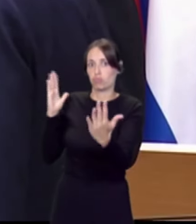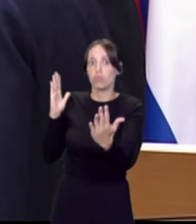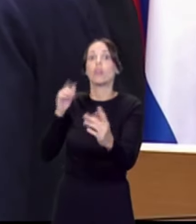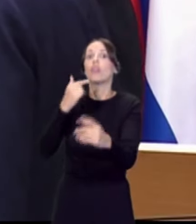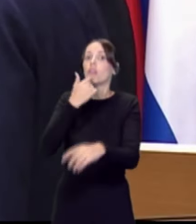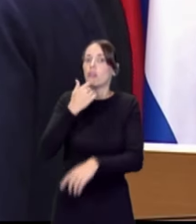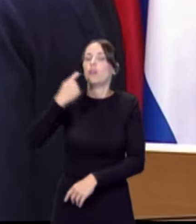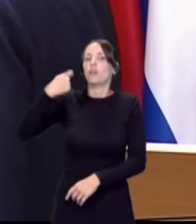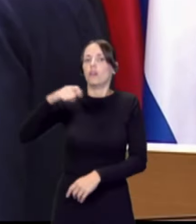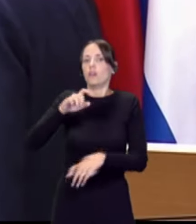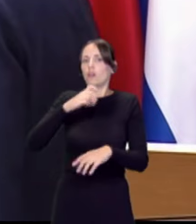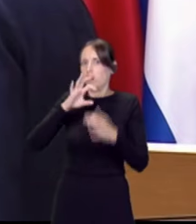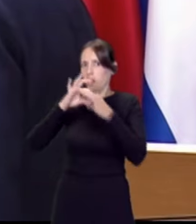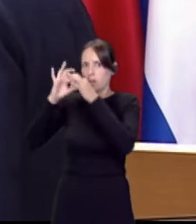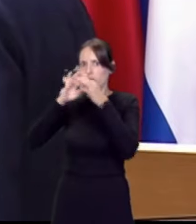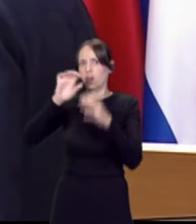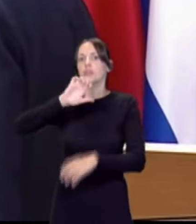Unión Europea,